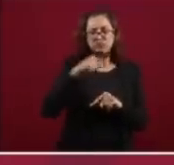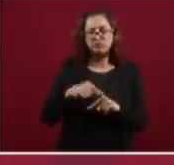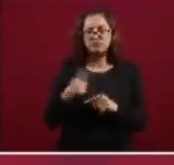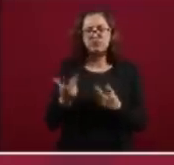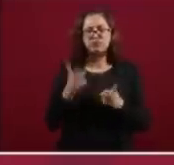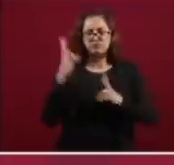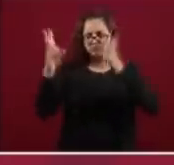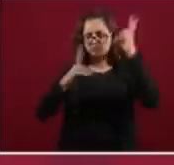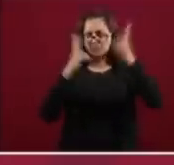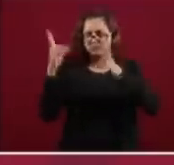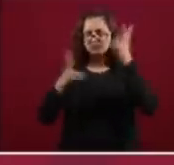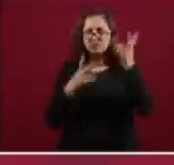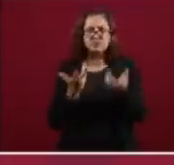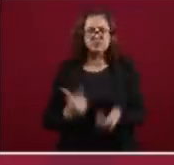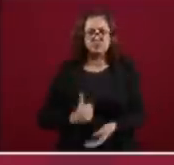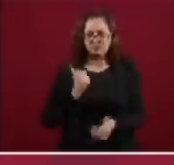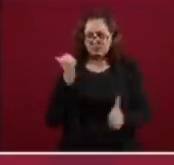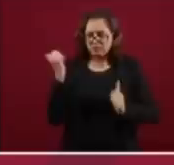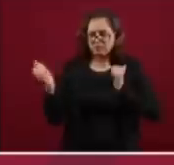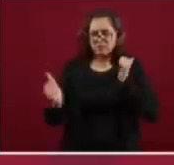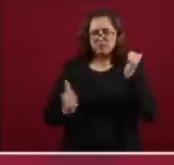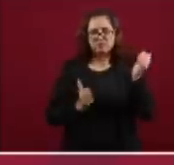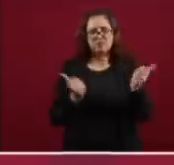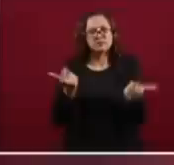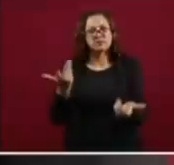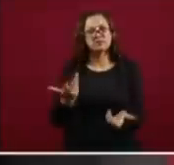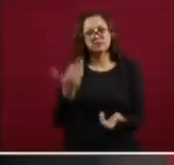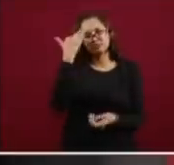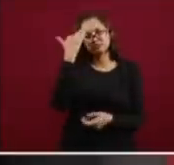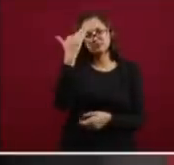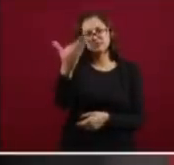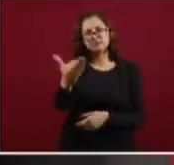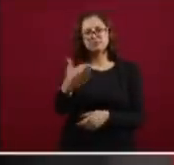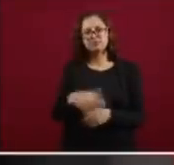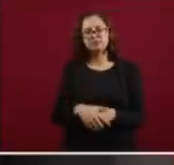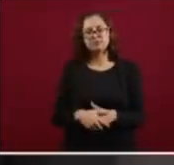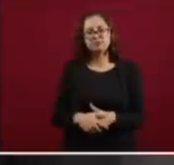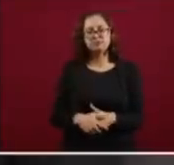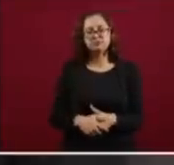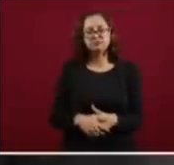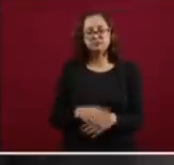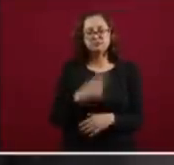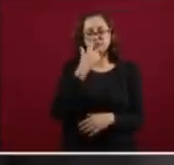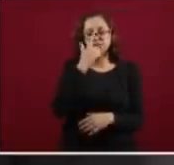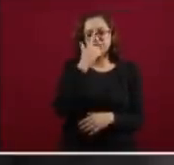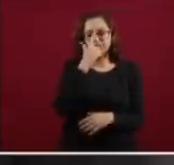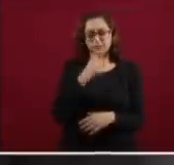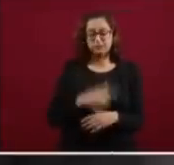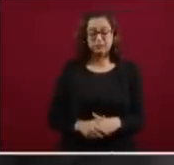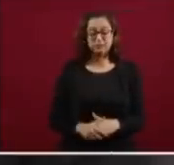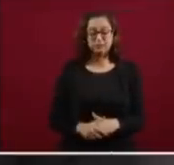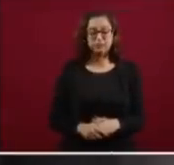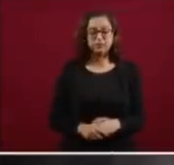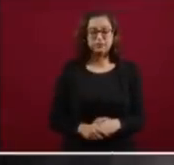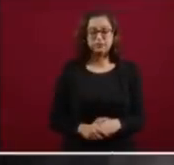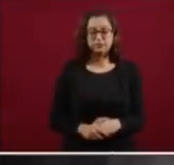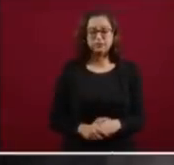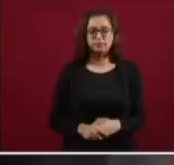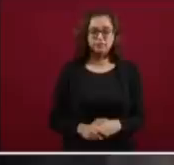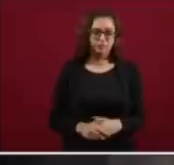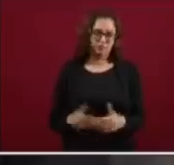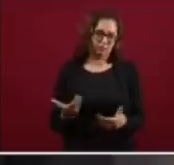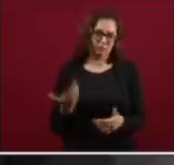pasemos con los mayos se aprovecha pues en el caso de sonora